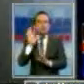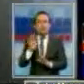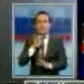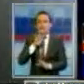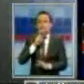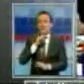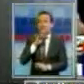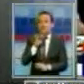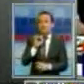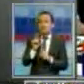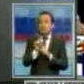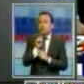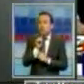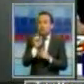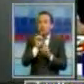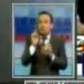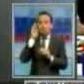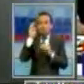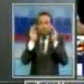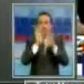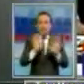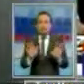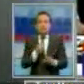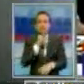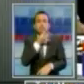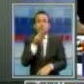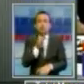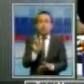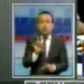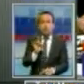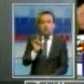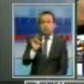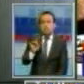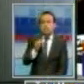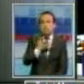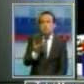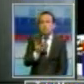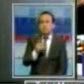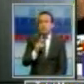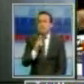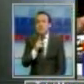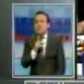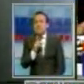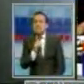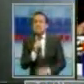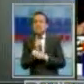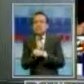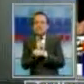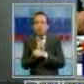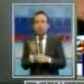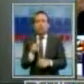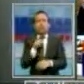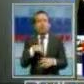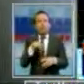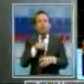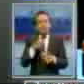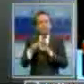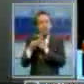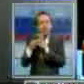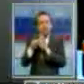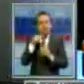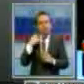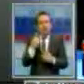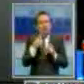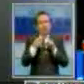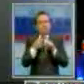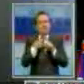segundos finales para la despedida. ¿Usted, Jorge, tiene algo que decir en 20 segundos? Sí, desde luego. En realidad, agradecer toda la gente que participó